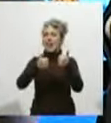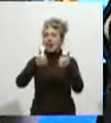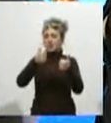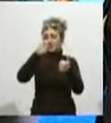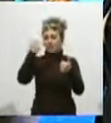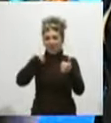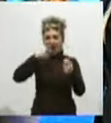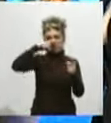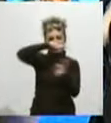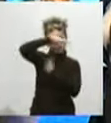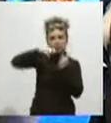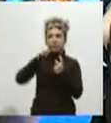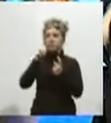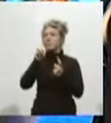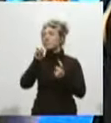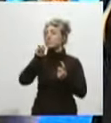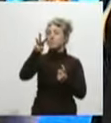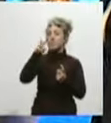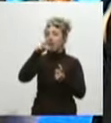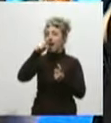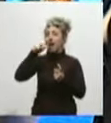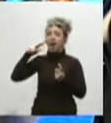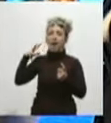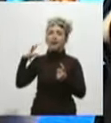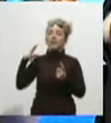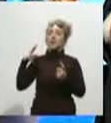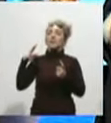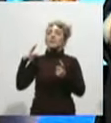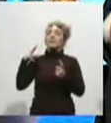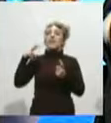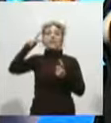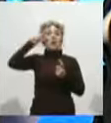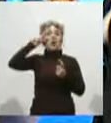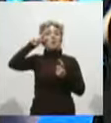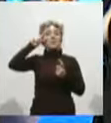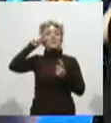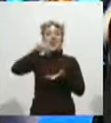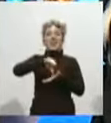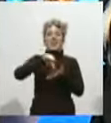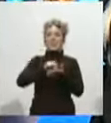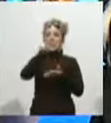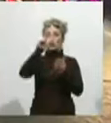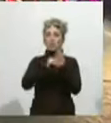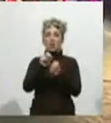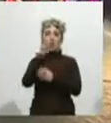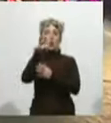edición del Drag Queen del Carnaval de Arrecife 2012 para el drag